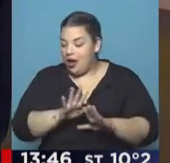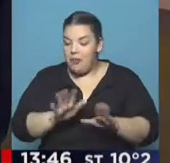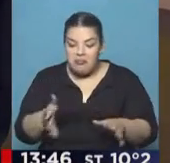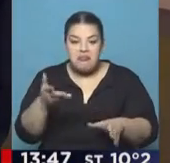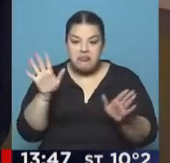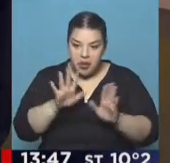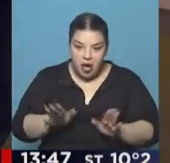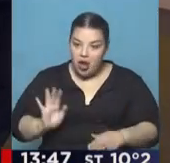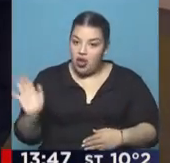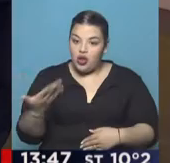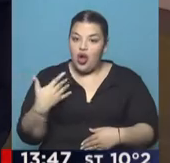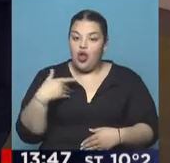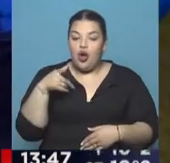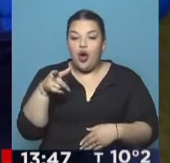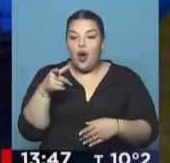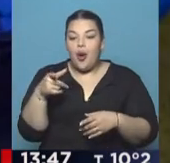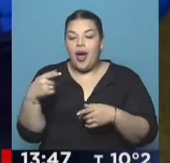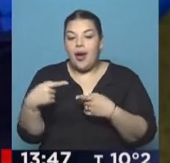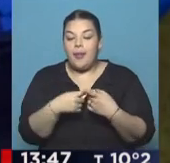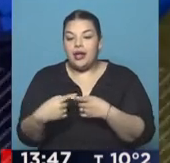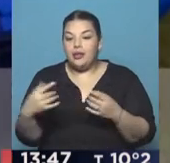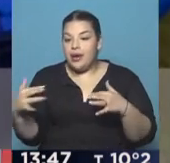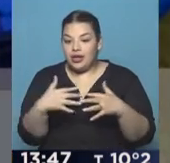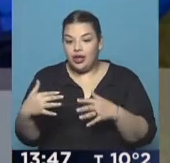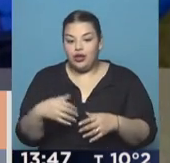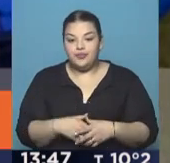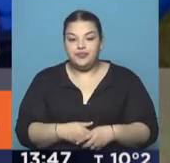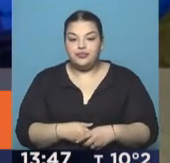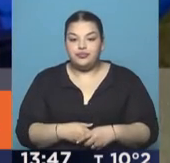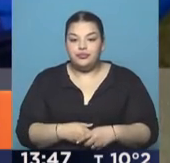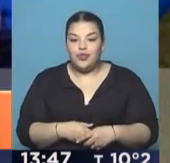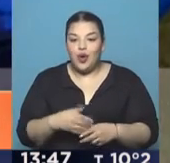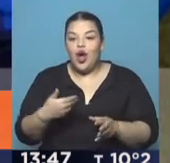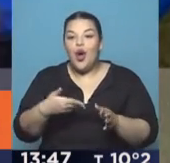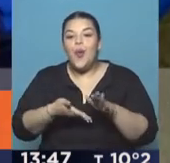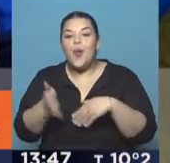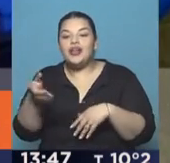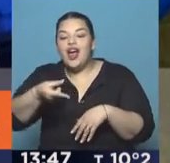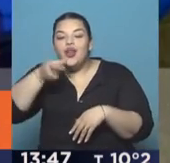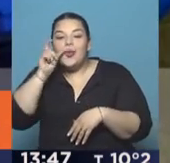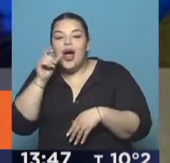debut ante Portugal. Cuando vas a tomar el vermucito con Tito, es